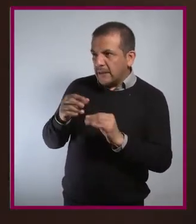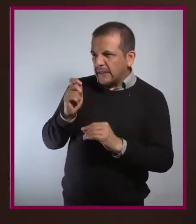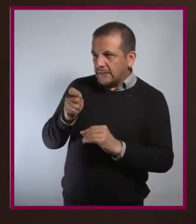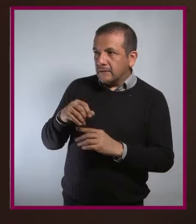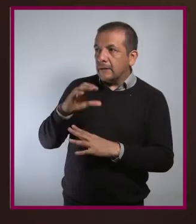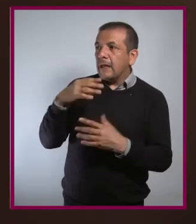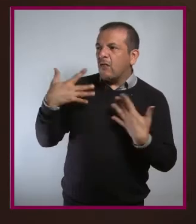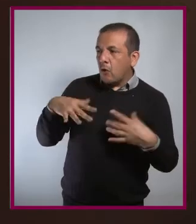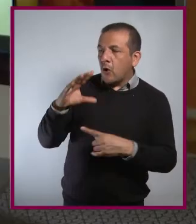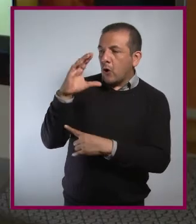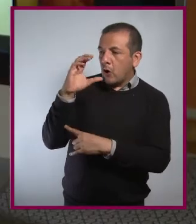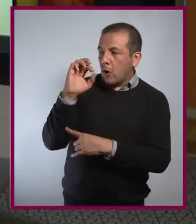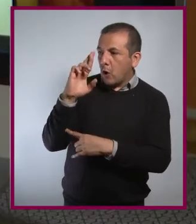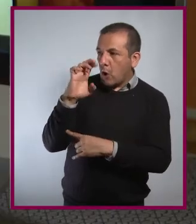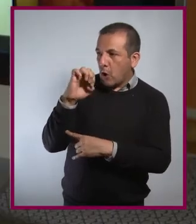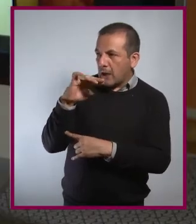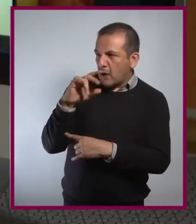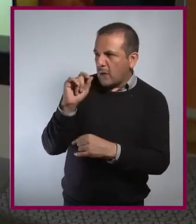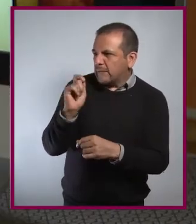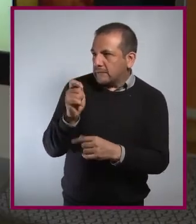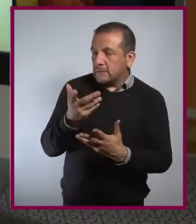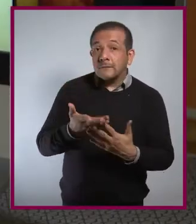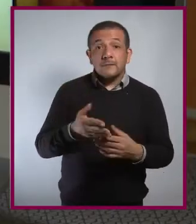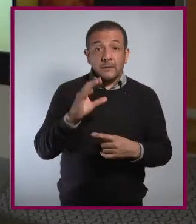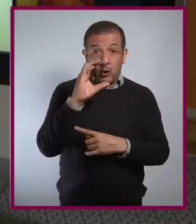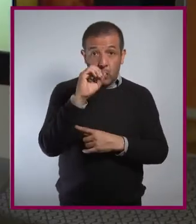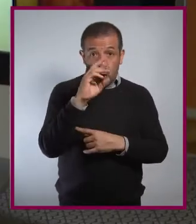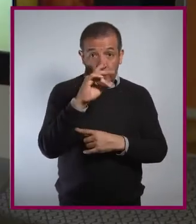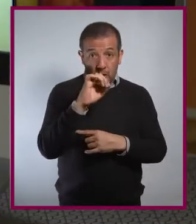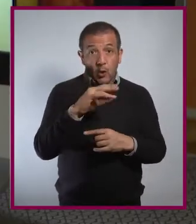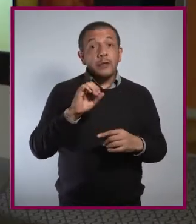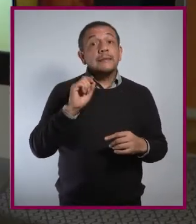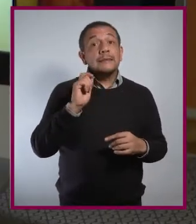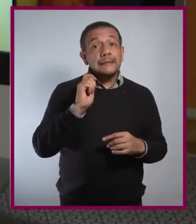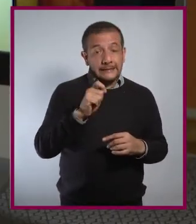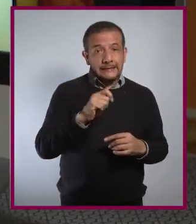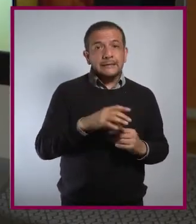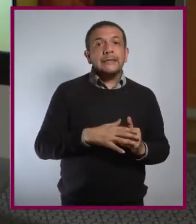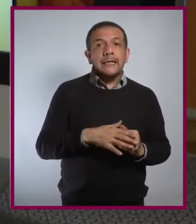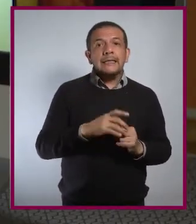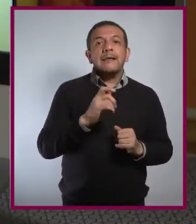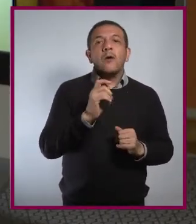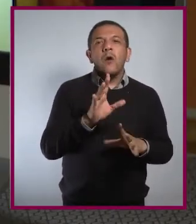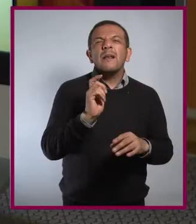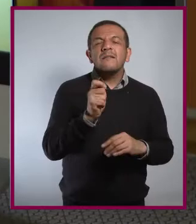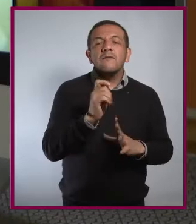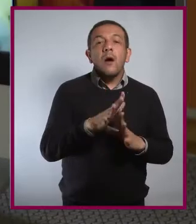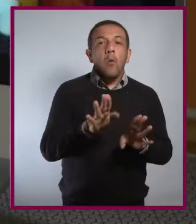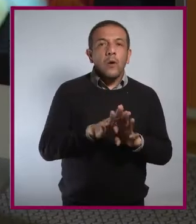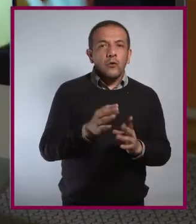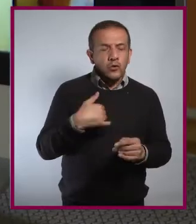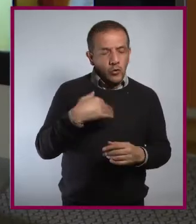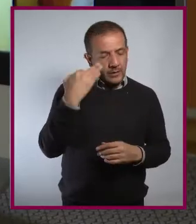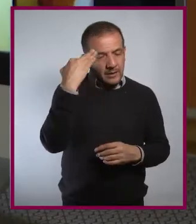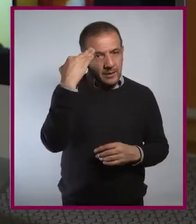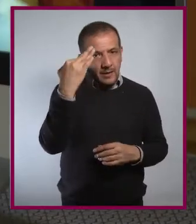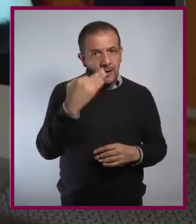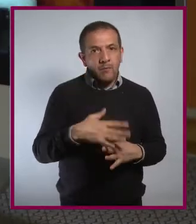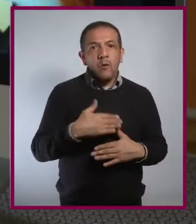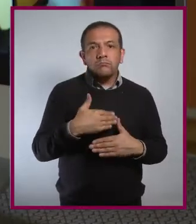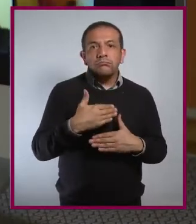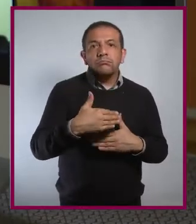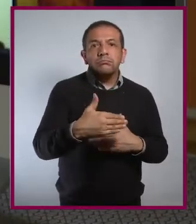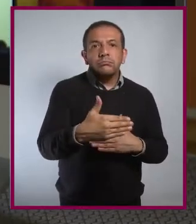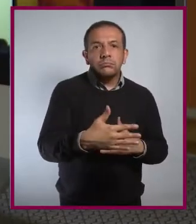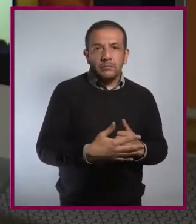el dolor crónico? Por supuesto, el dolor desde el punto de vista cronológico, es decir, cuánto espero que dure o cuánto